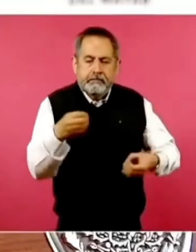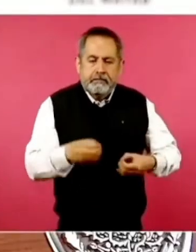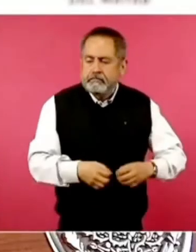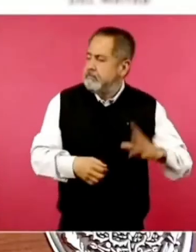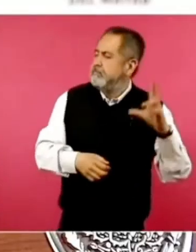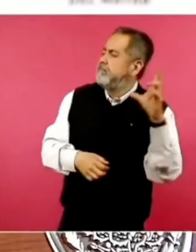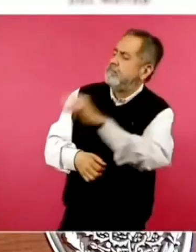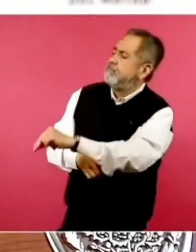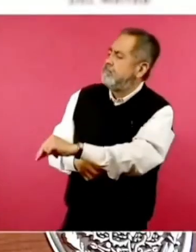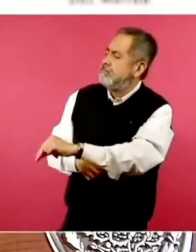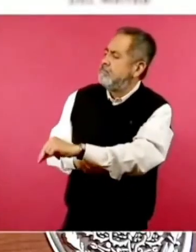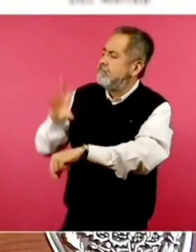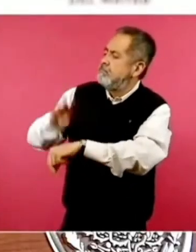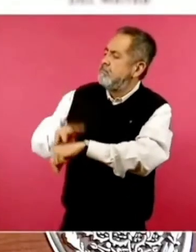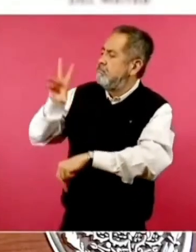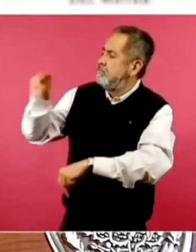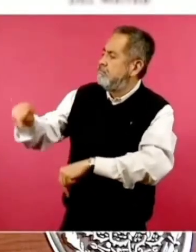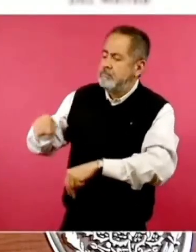y le dio